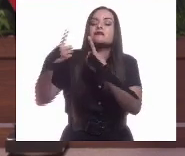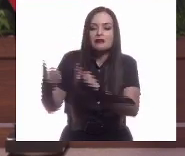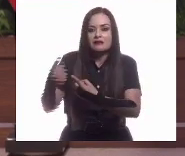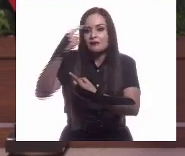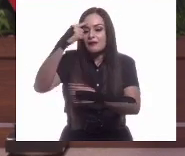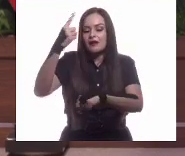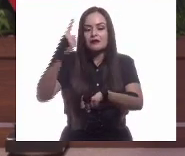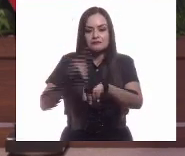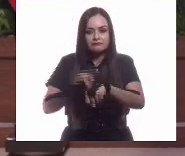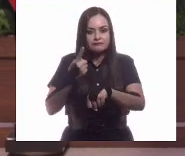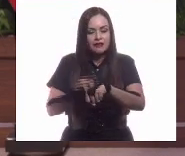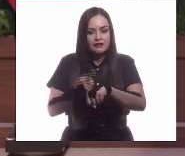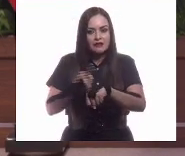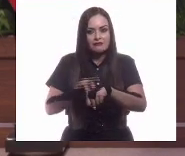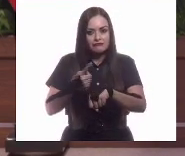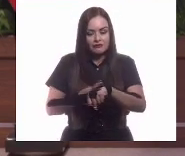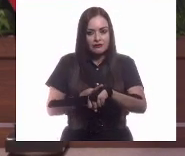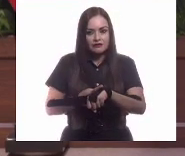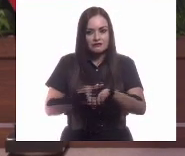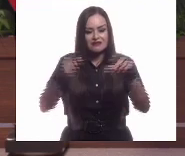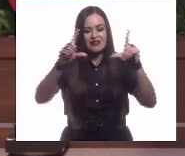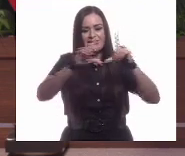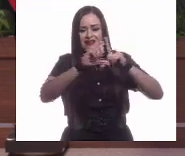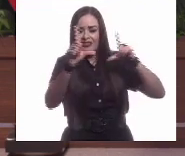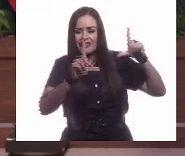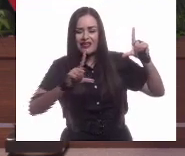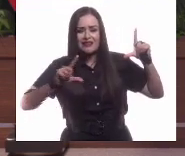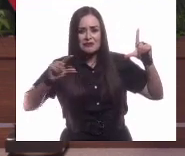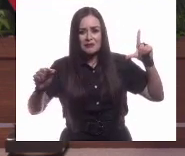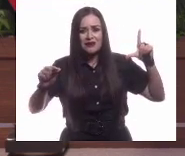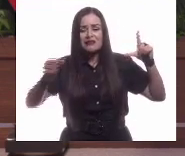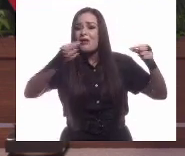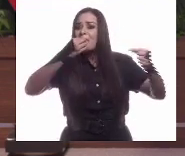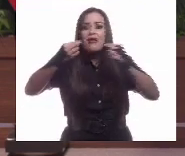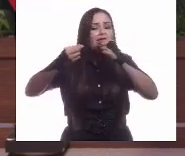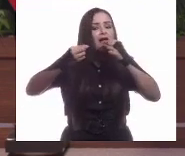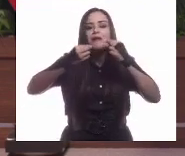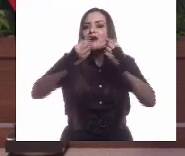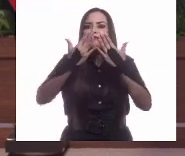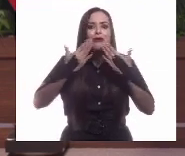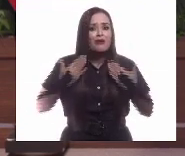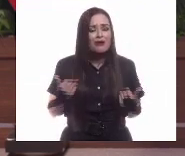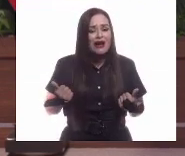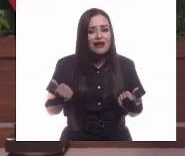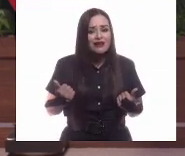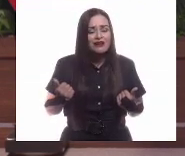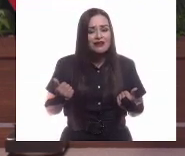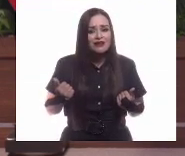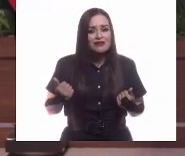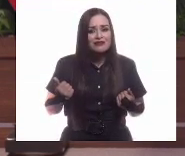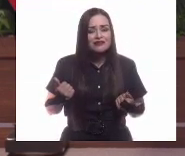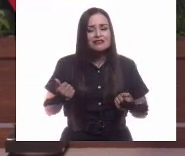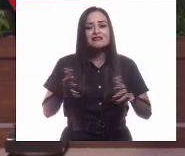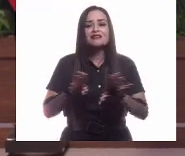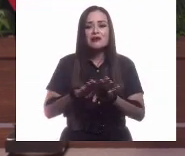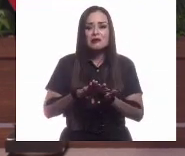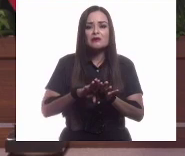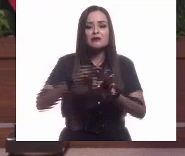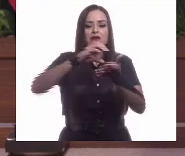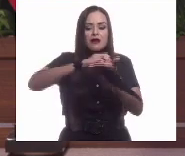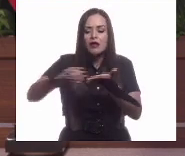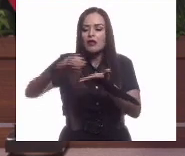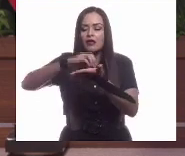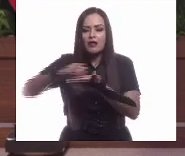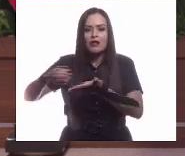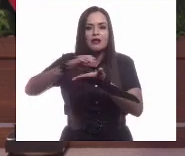salud. Mientras el país sufría una crisis por escasez de medicamentos, a través de las compras previas